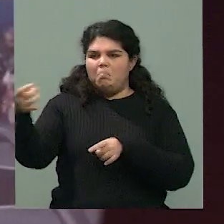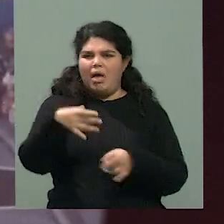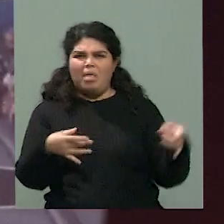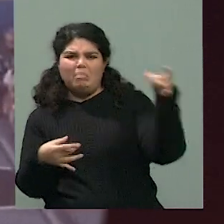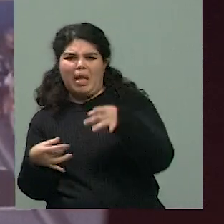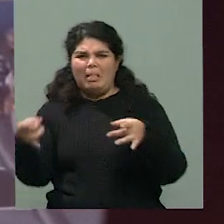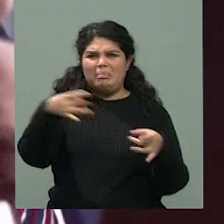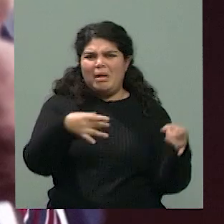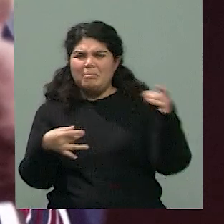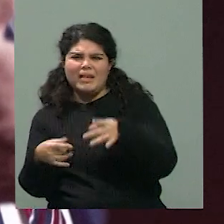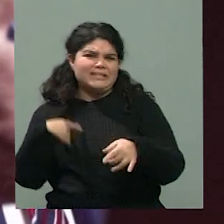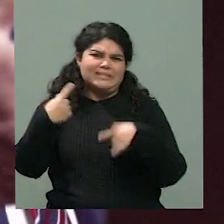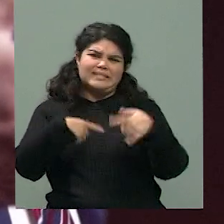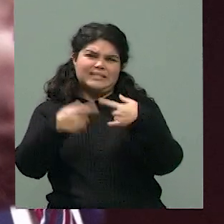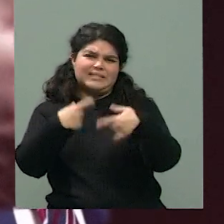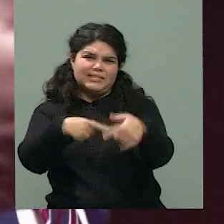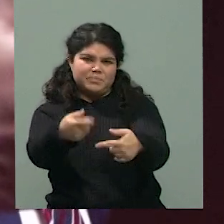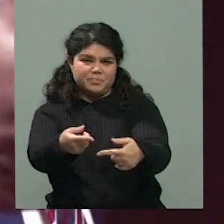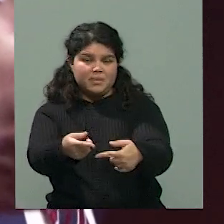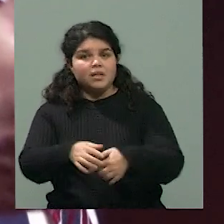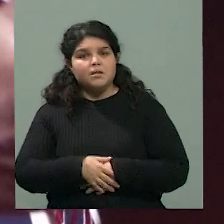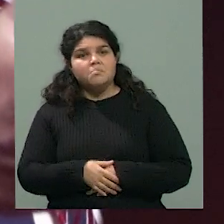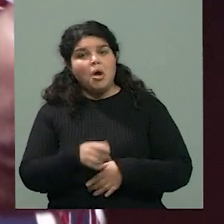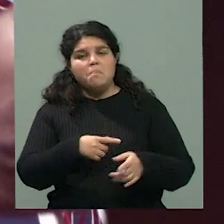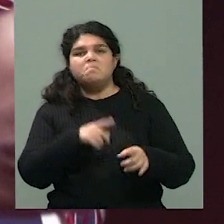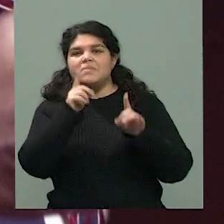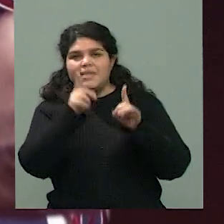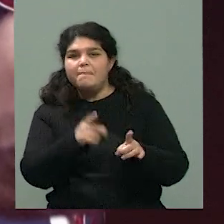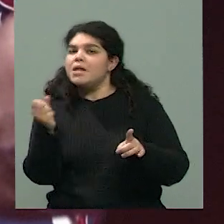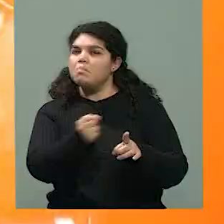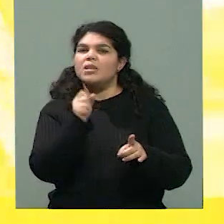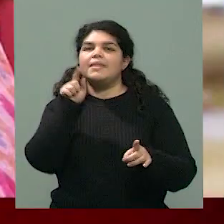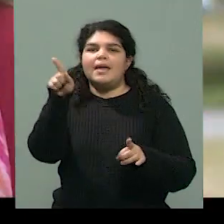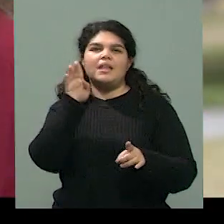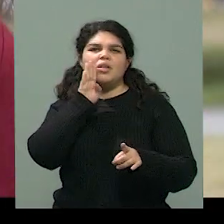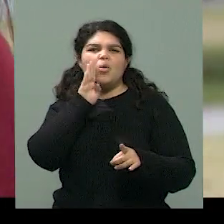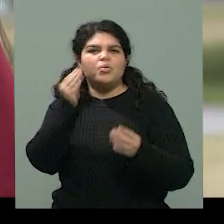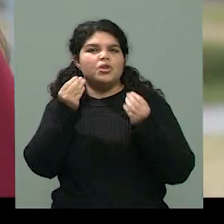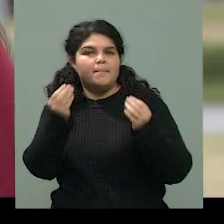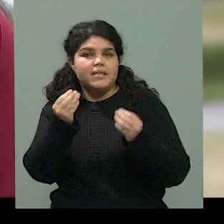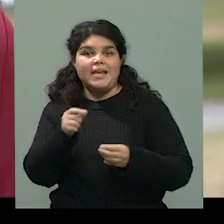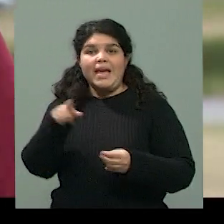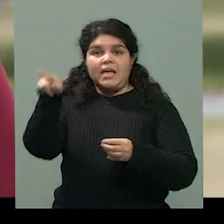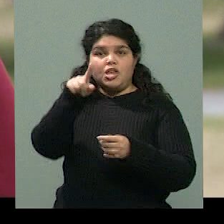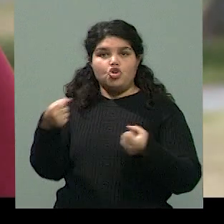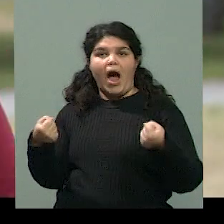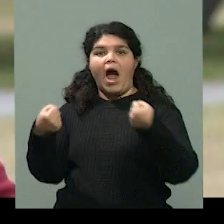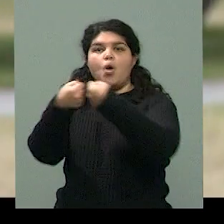¿no? Pero hay una cosa interesante que me nombras este país, que es que ellos tienen acuerdos en